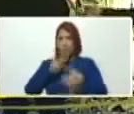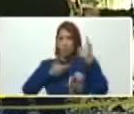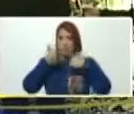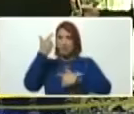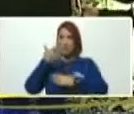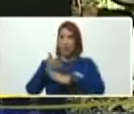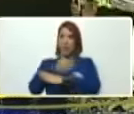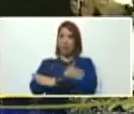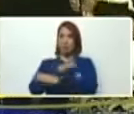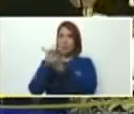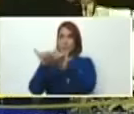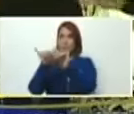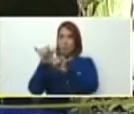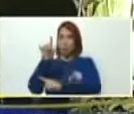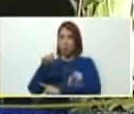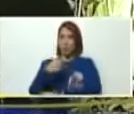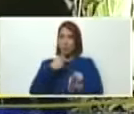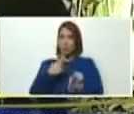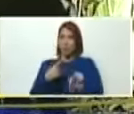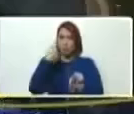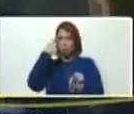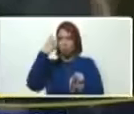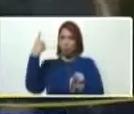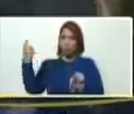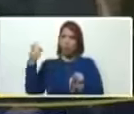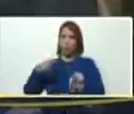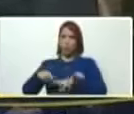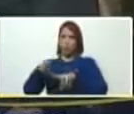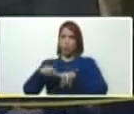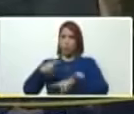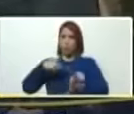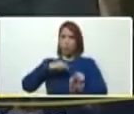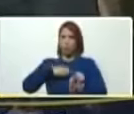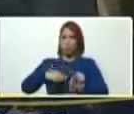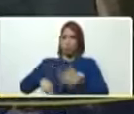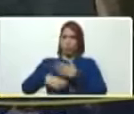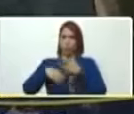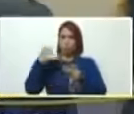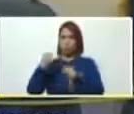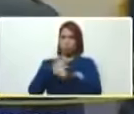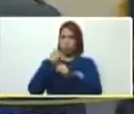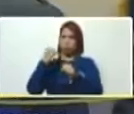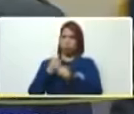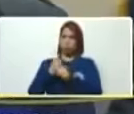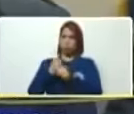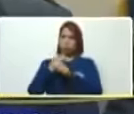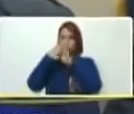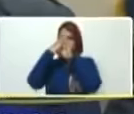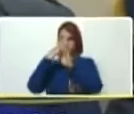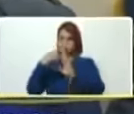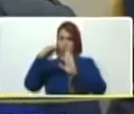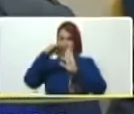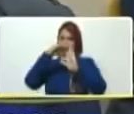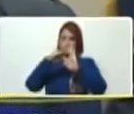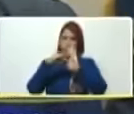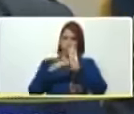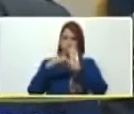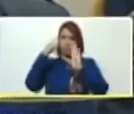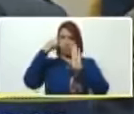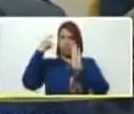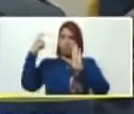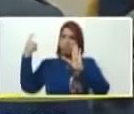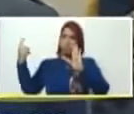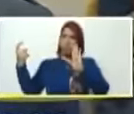usted lo ha dicho en sus sueños de niño, que nosotros vamos a trabajar para cumplir ese sueño